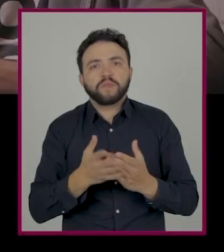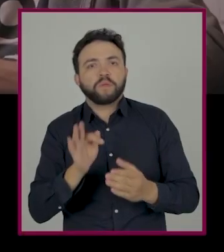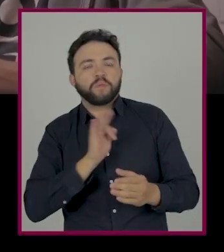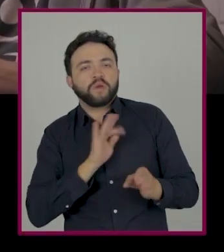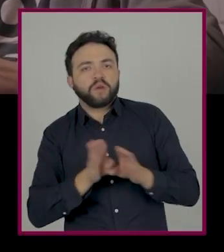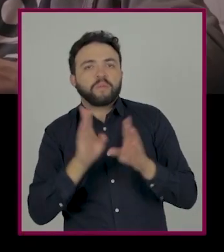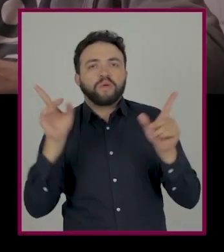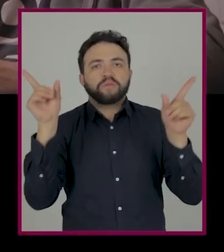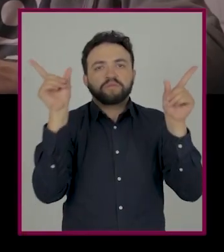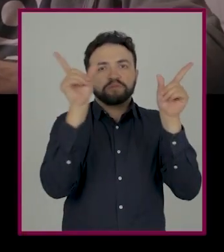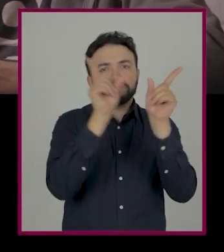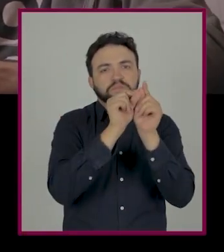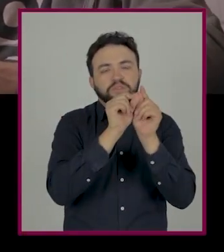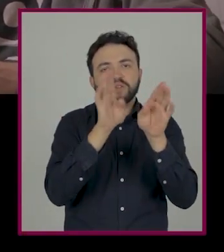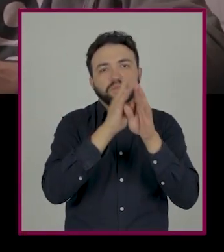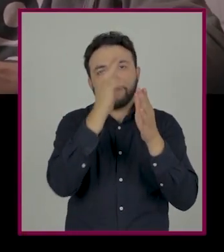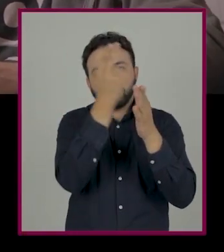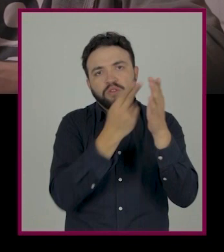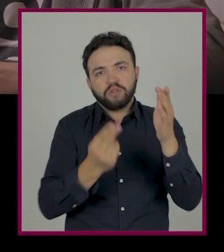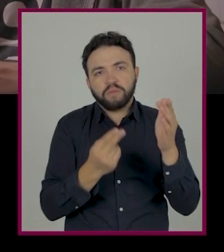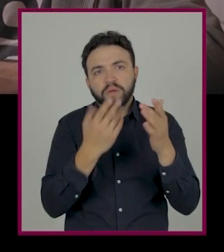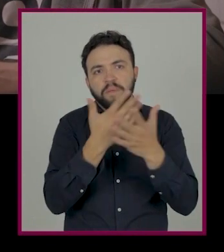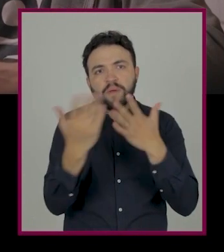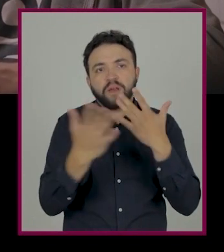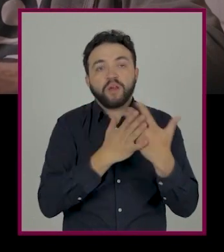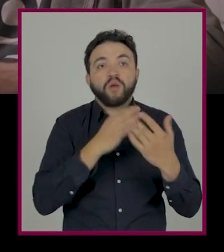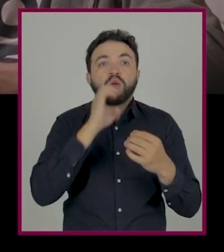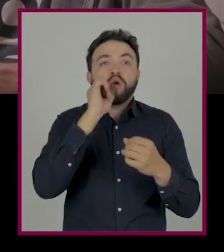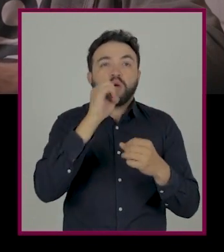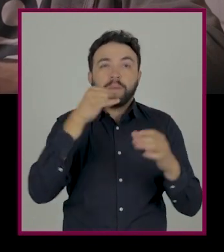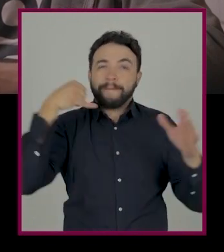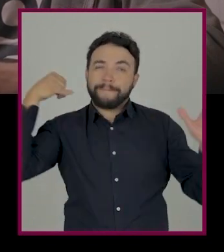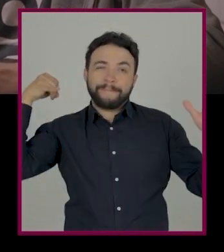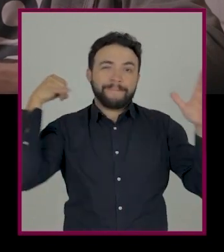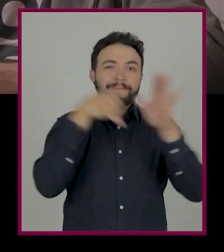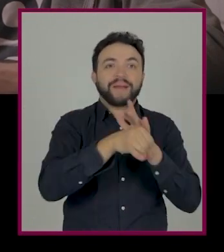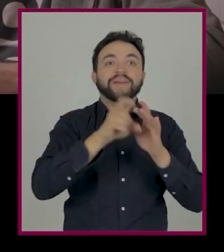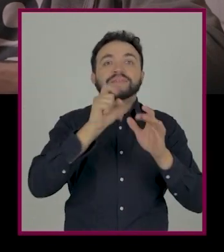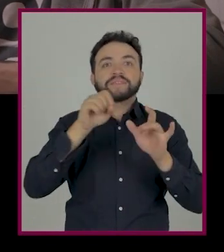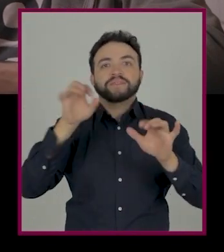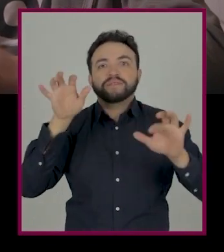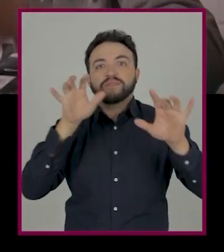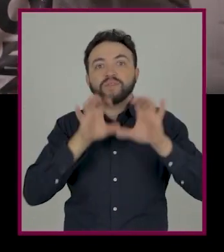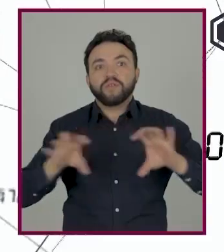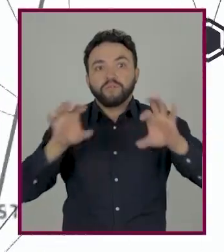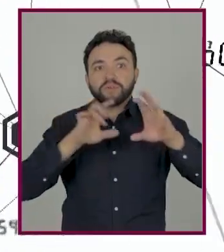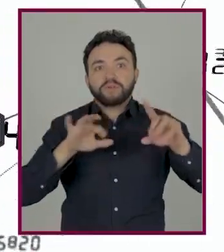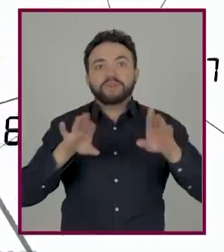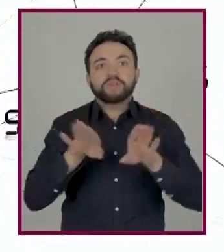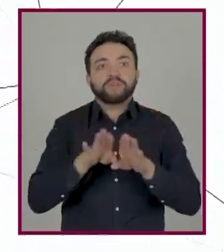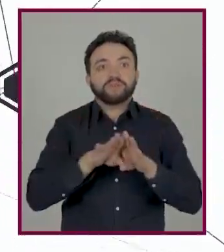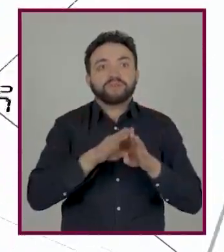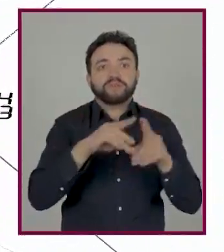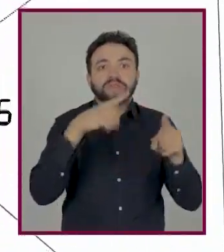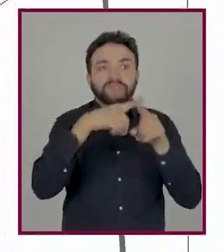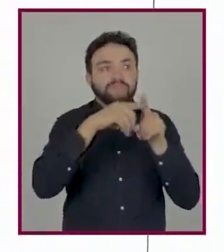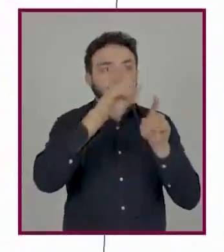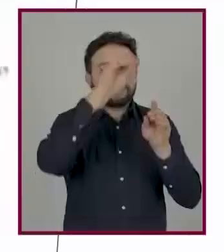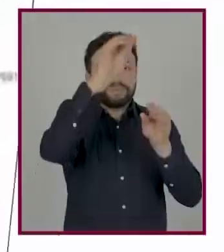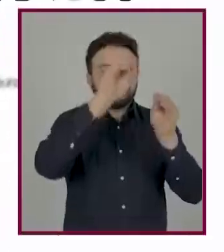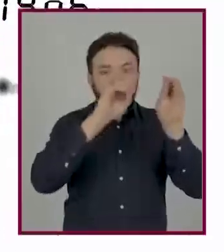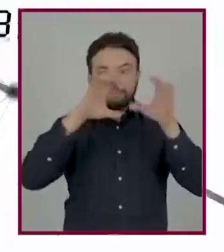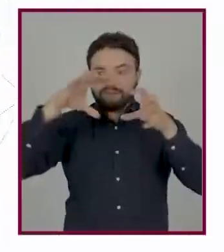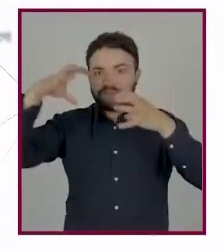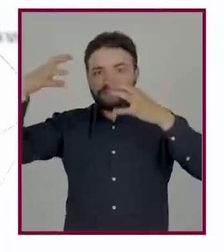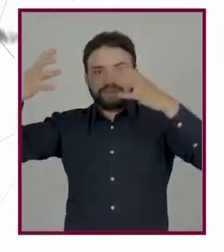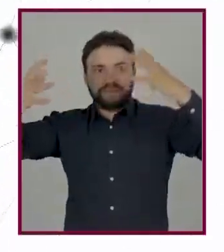información. Así es. Existen desde diagramas simples como los dibujados a mano hasta exhaustivos